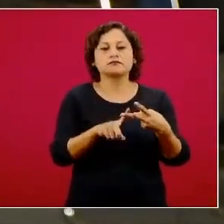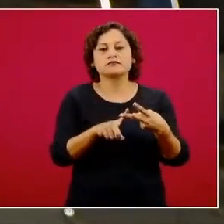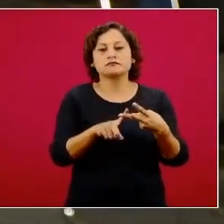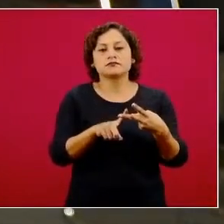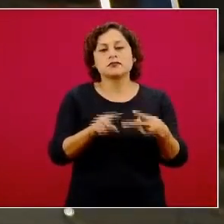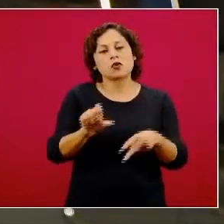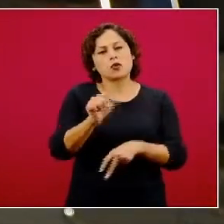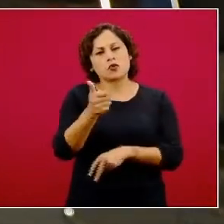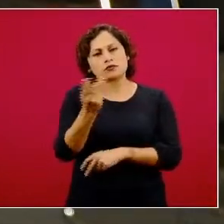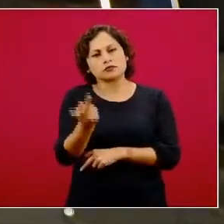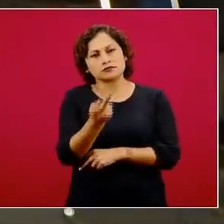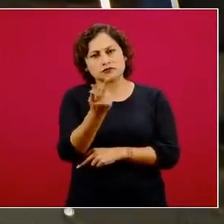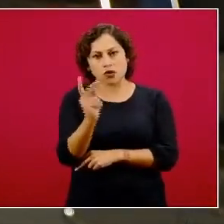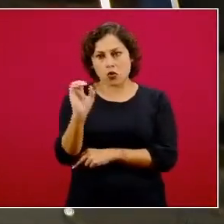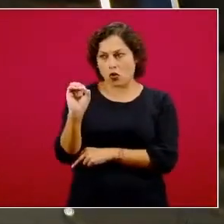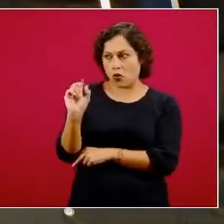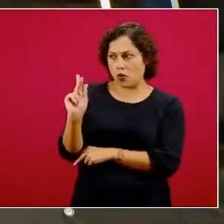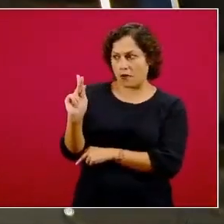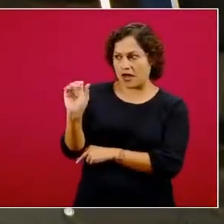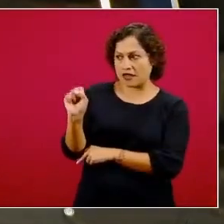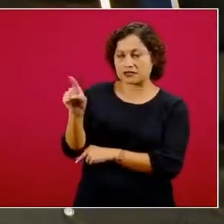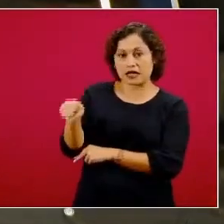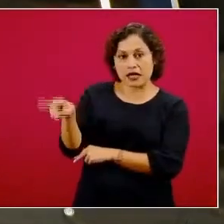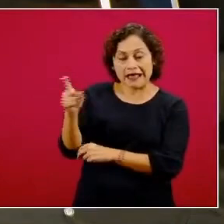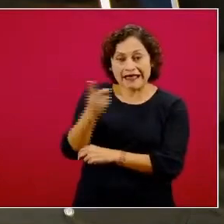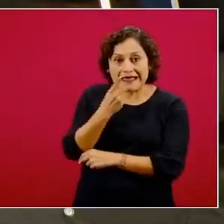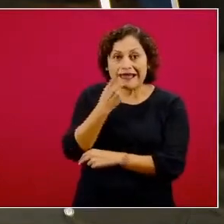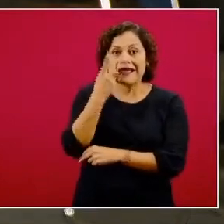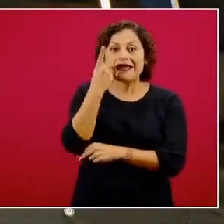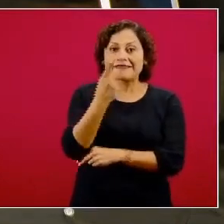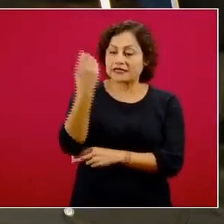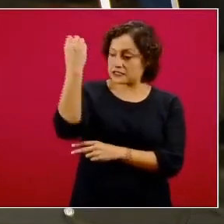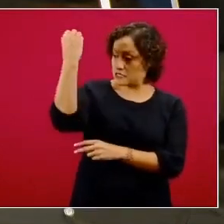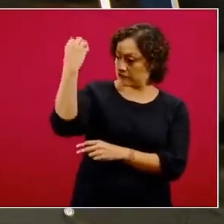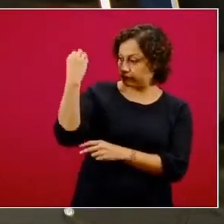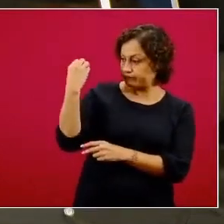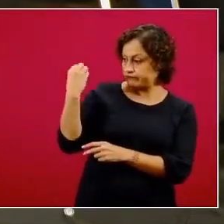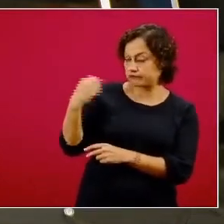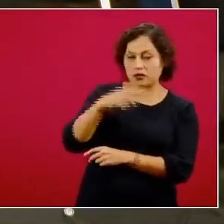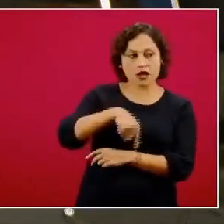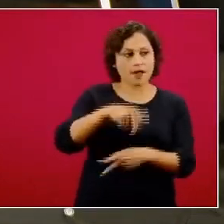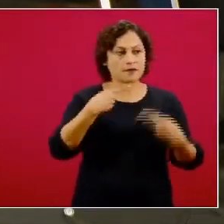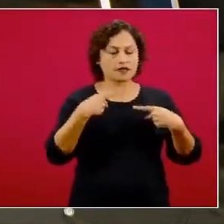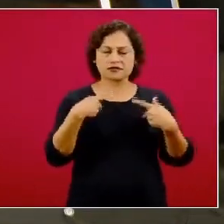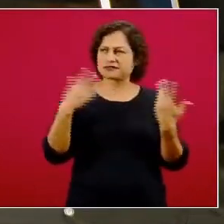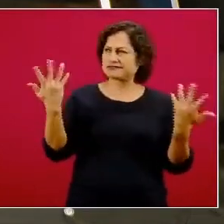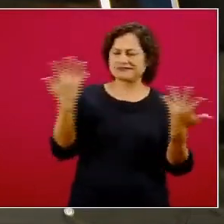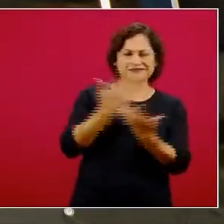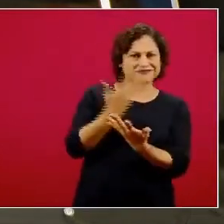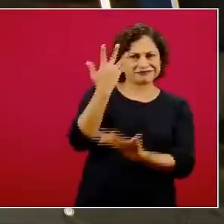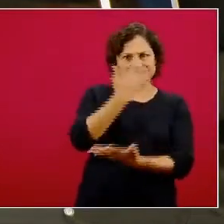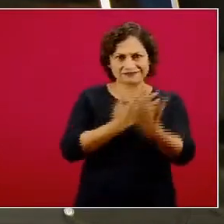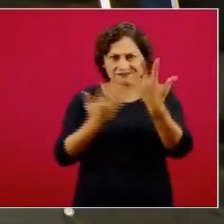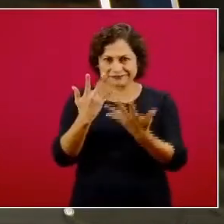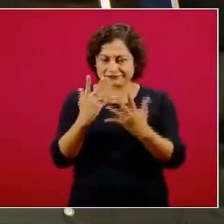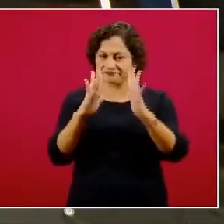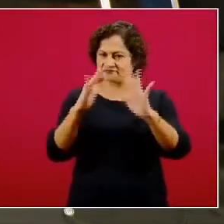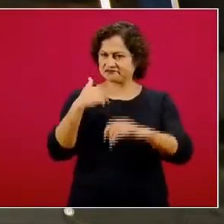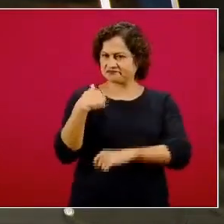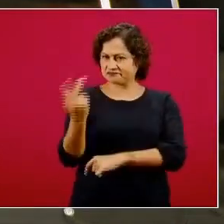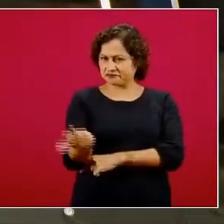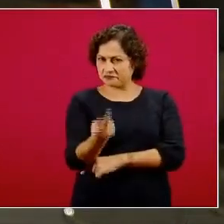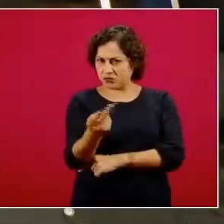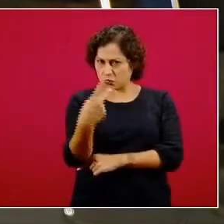preguntarle, la OPS ha dicho que el semáforo epidemiológico está confundiendo a la población. ¿Considera que ha sido confuso